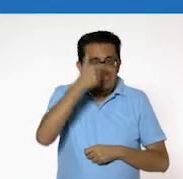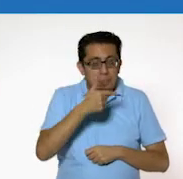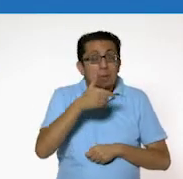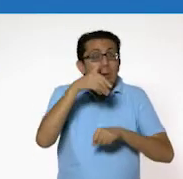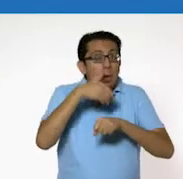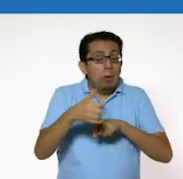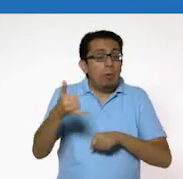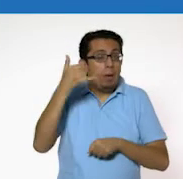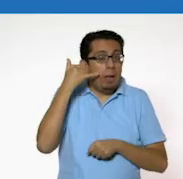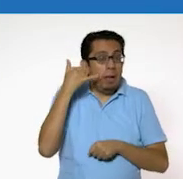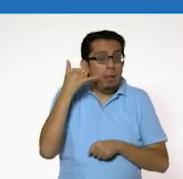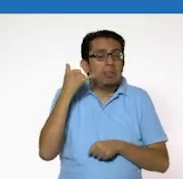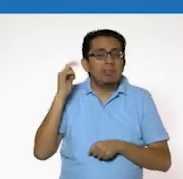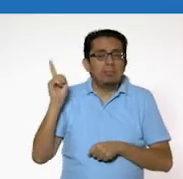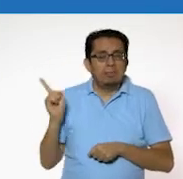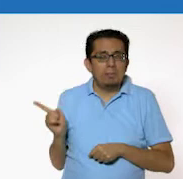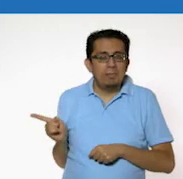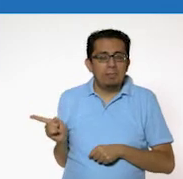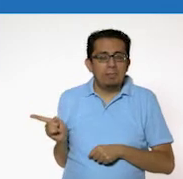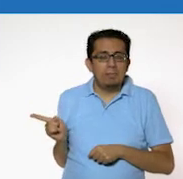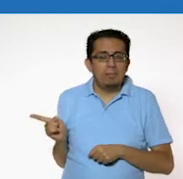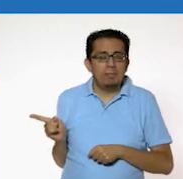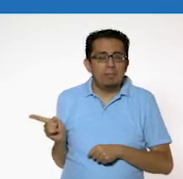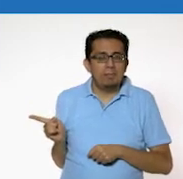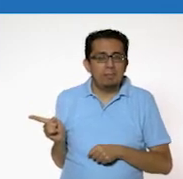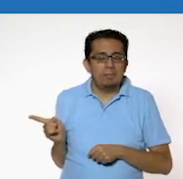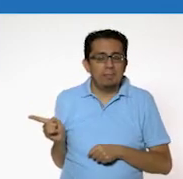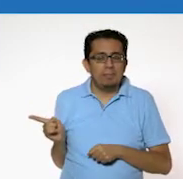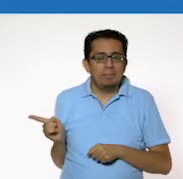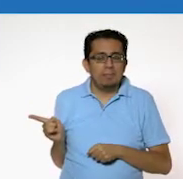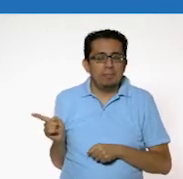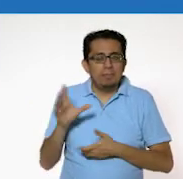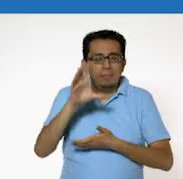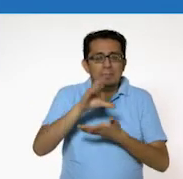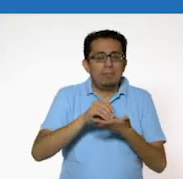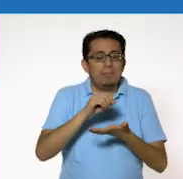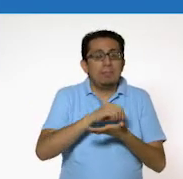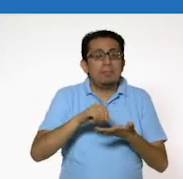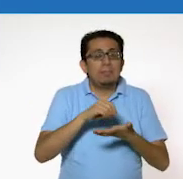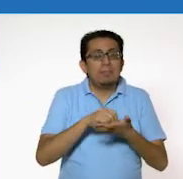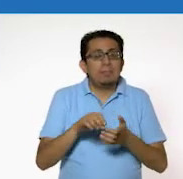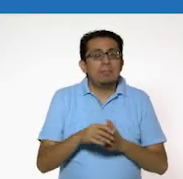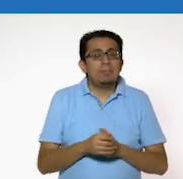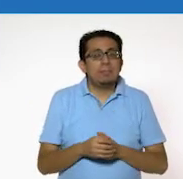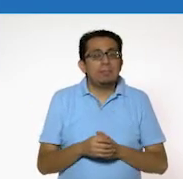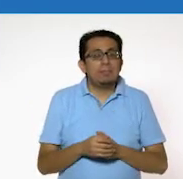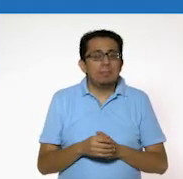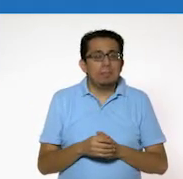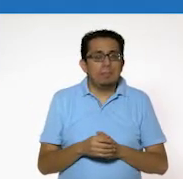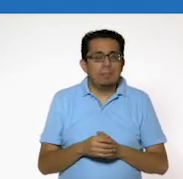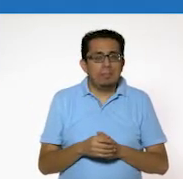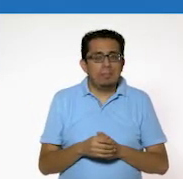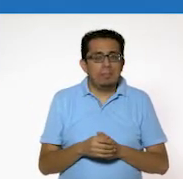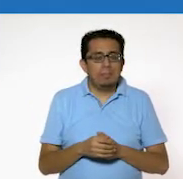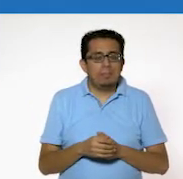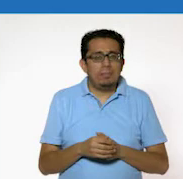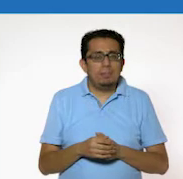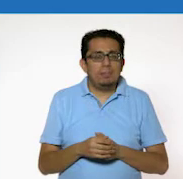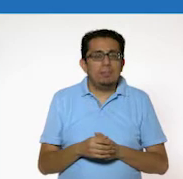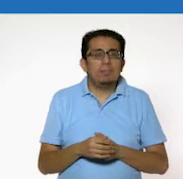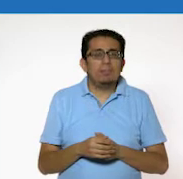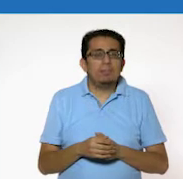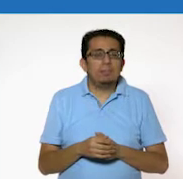teléfono 55 41 72 04 13. ¡Son 100